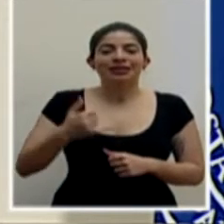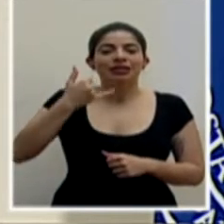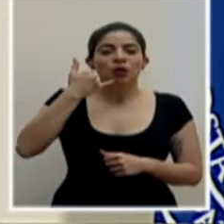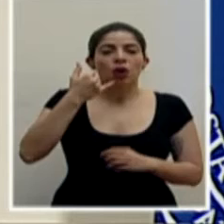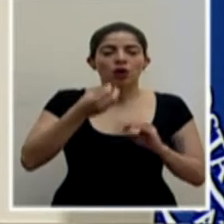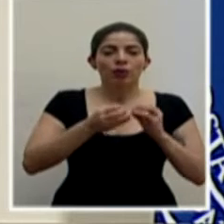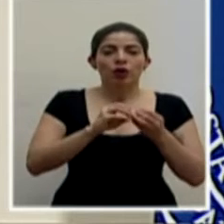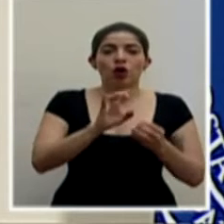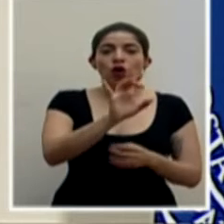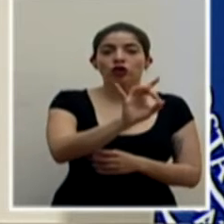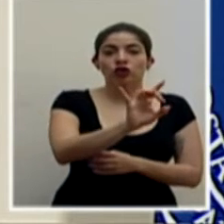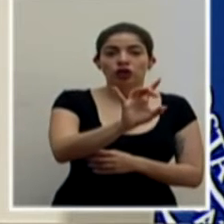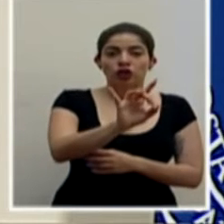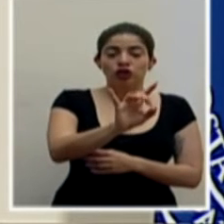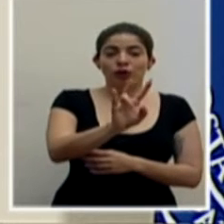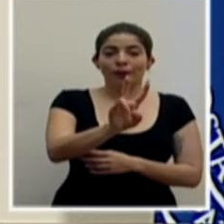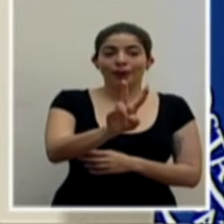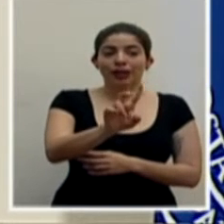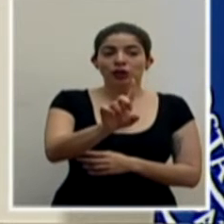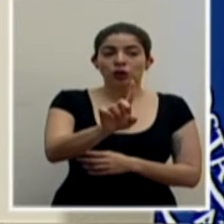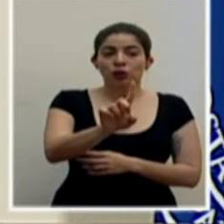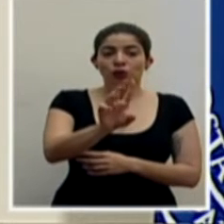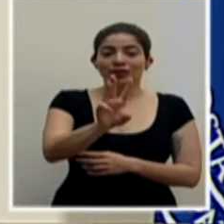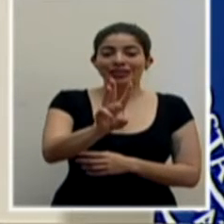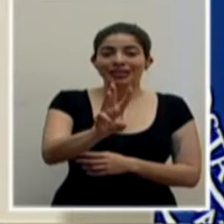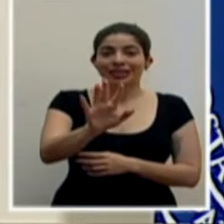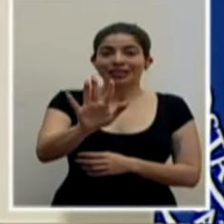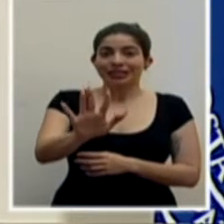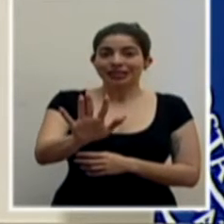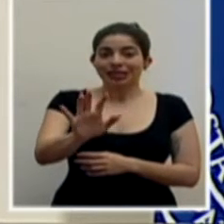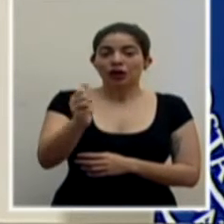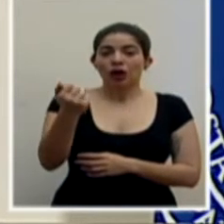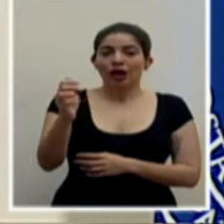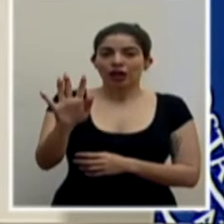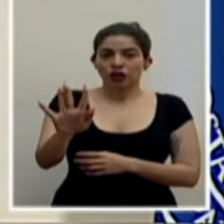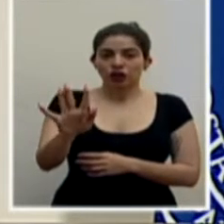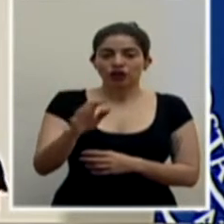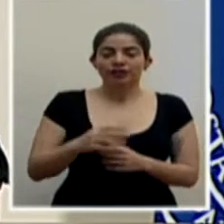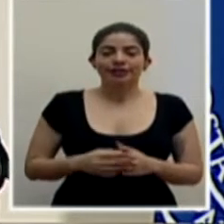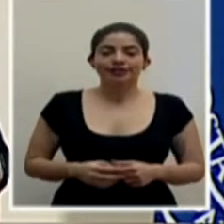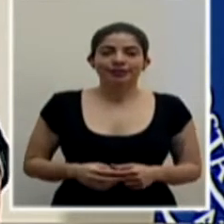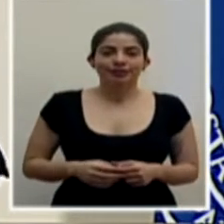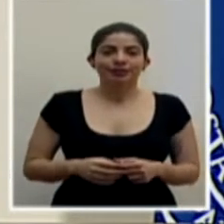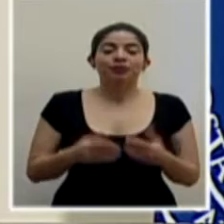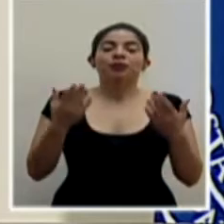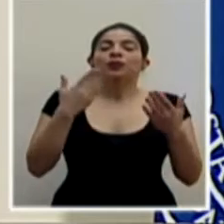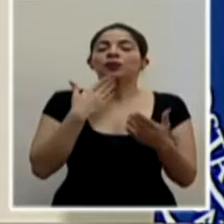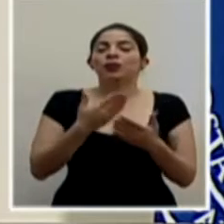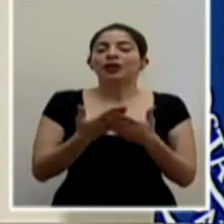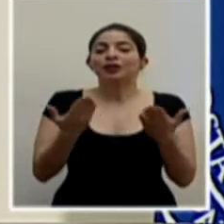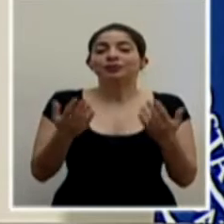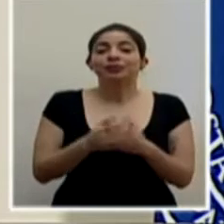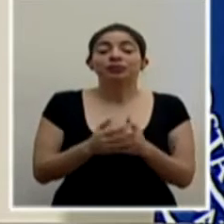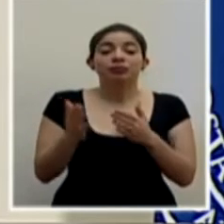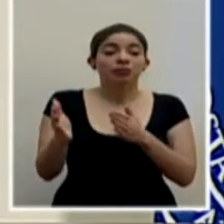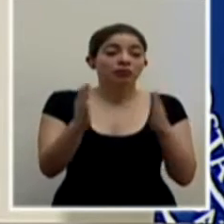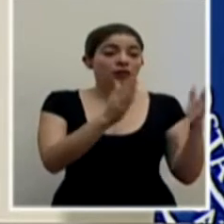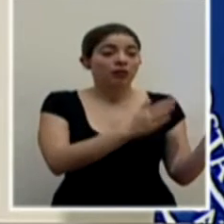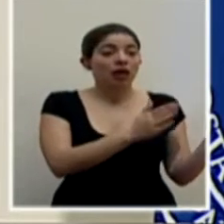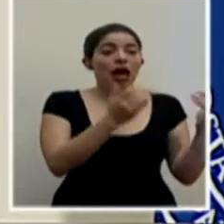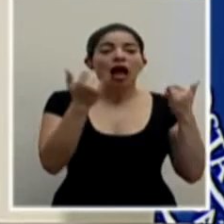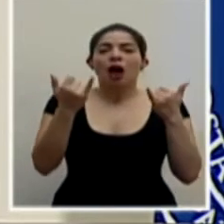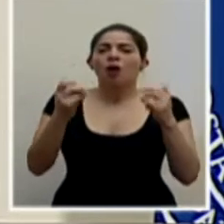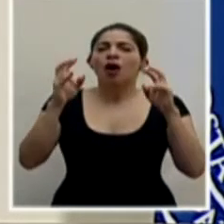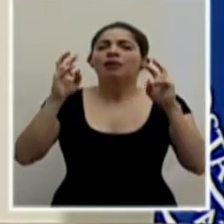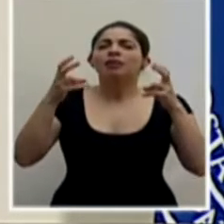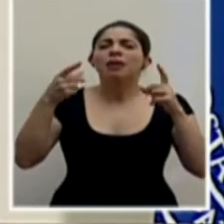celular 88 21 65 14. Bueno, ahora vamos a cubrir el